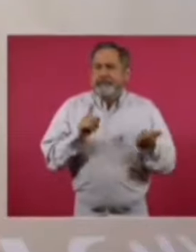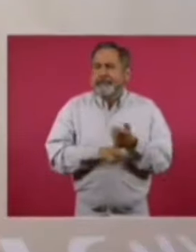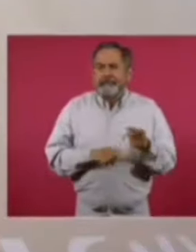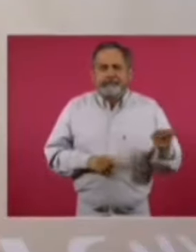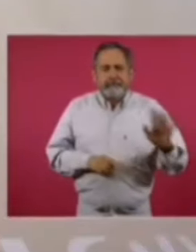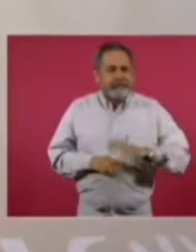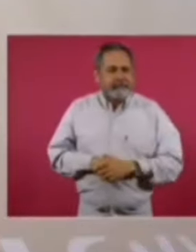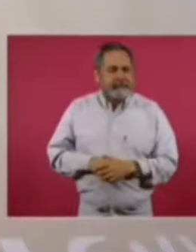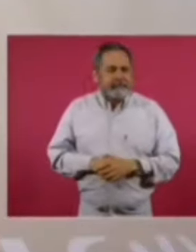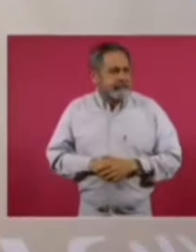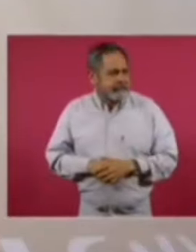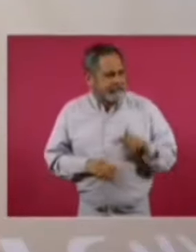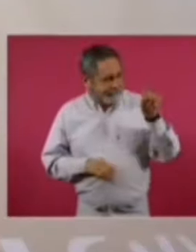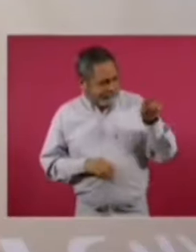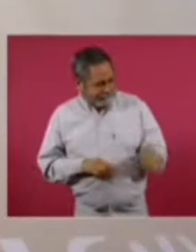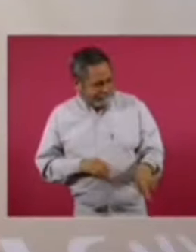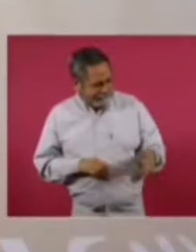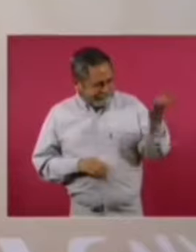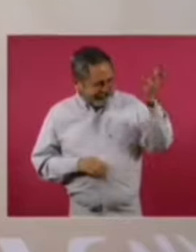de